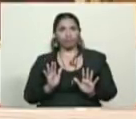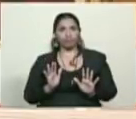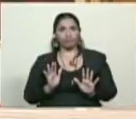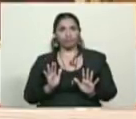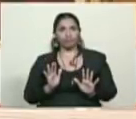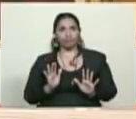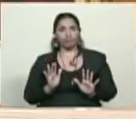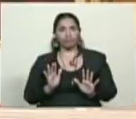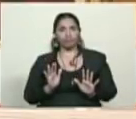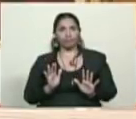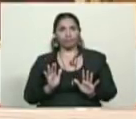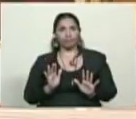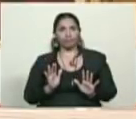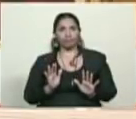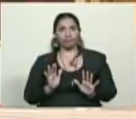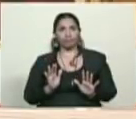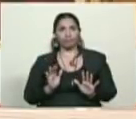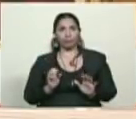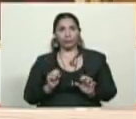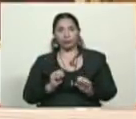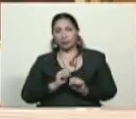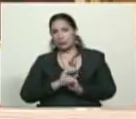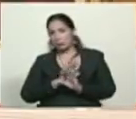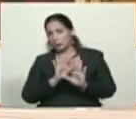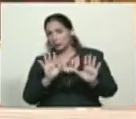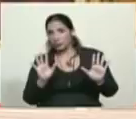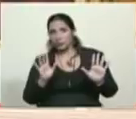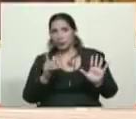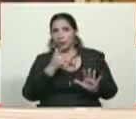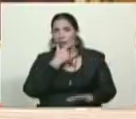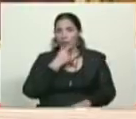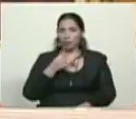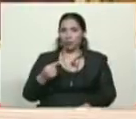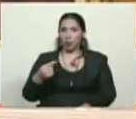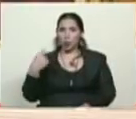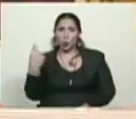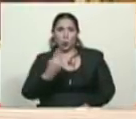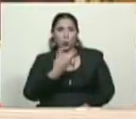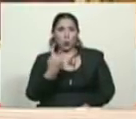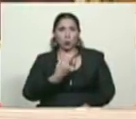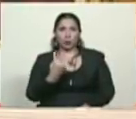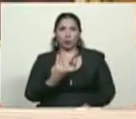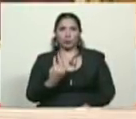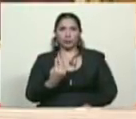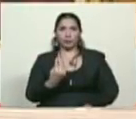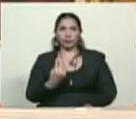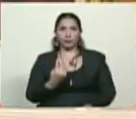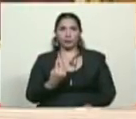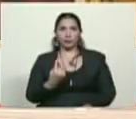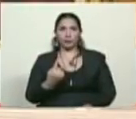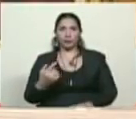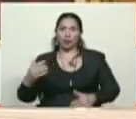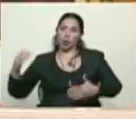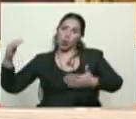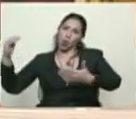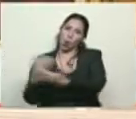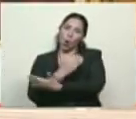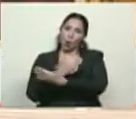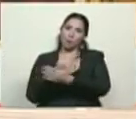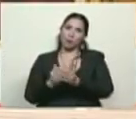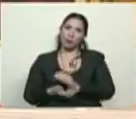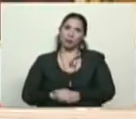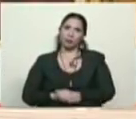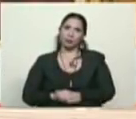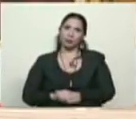es simple, única y sencillamente un golpe de Estado